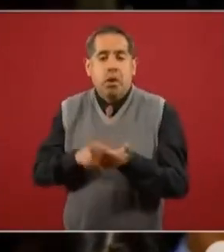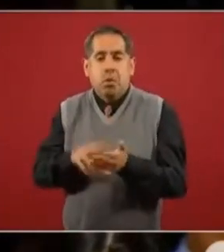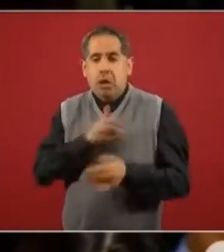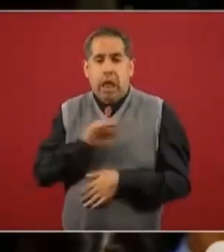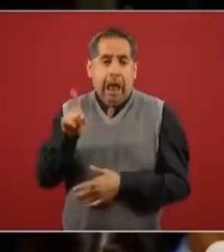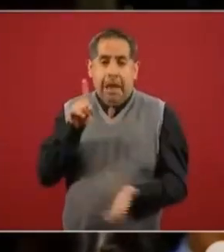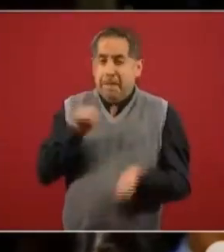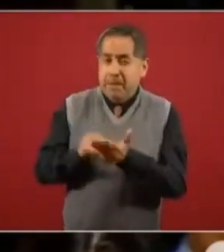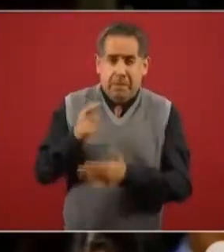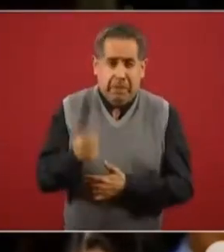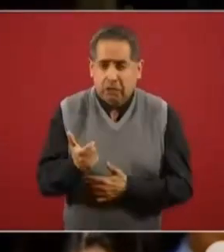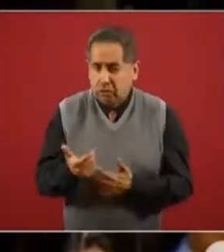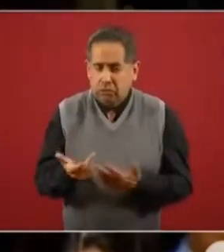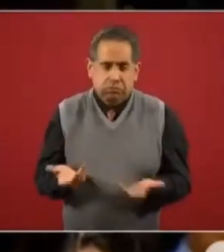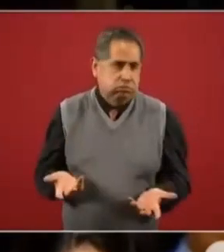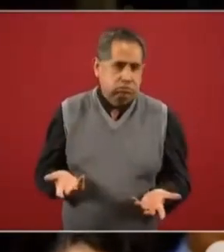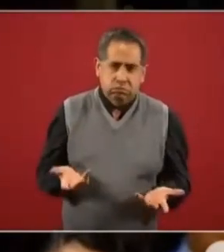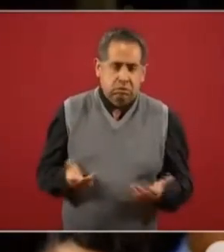alrededor de 1,000 pesos.